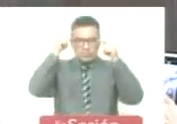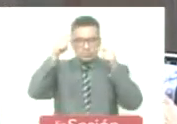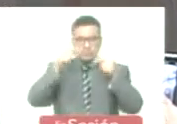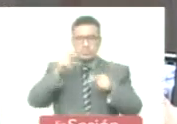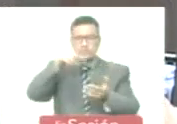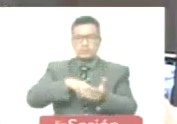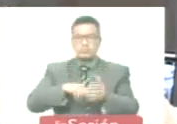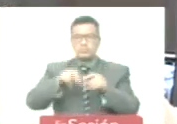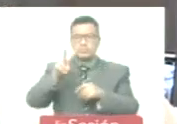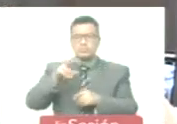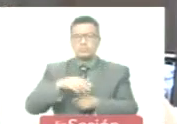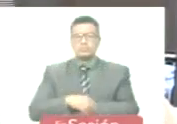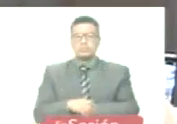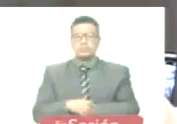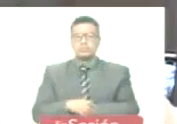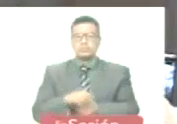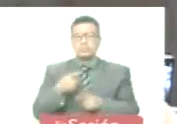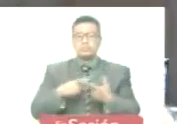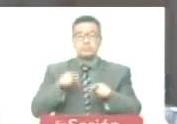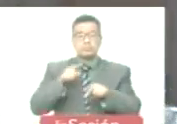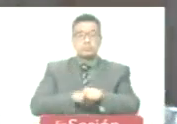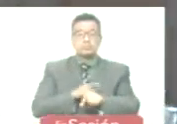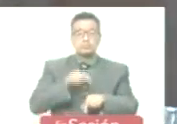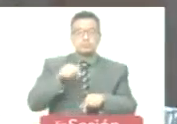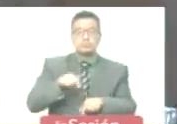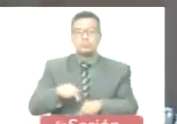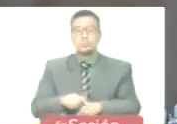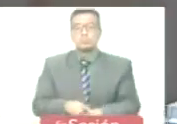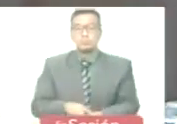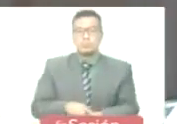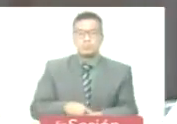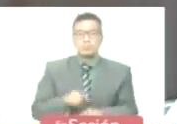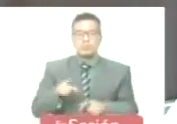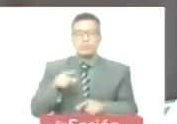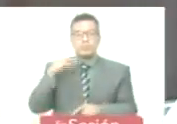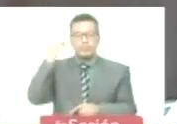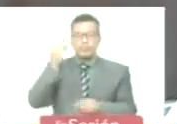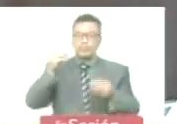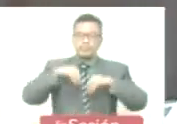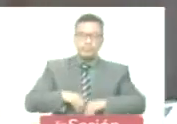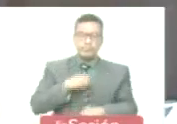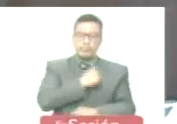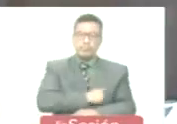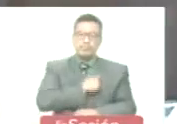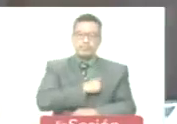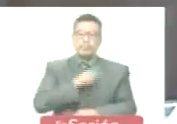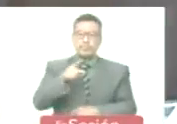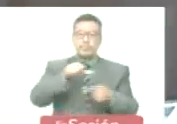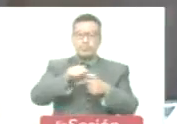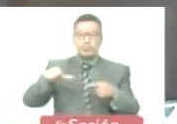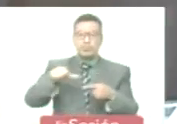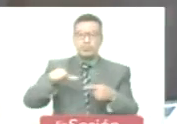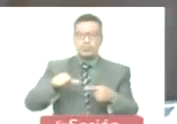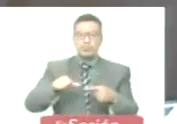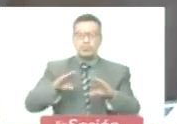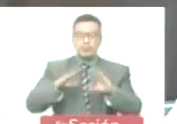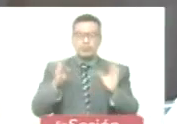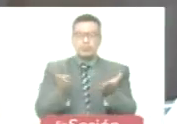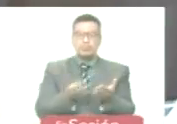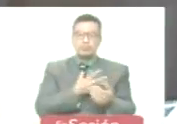año 2002, pero actualmente, y en una coincidencia que es lamentable, en esta semana mundial